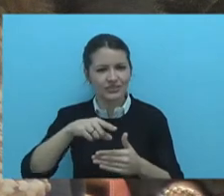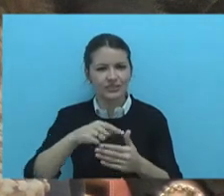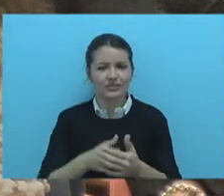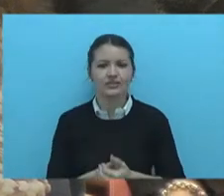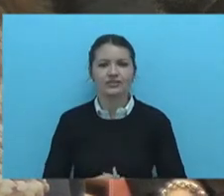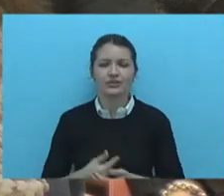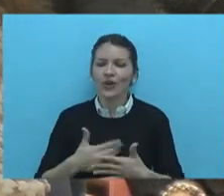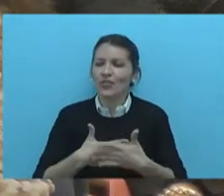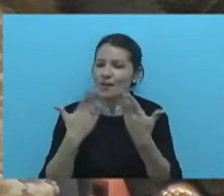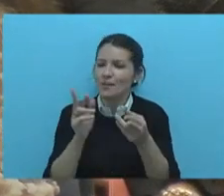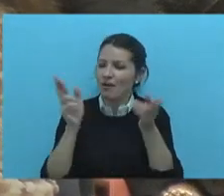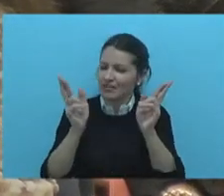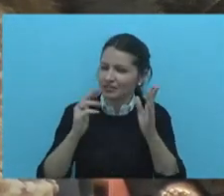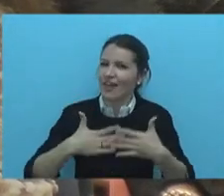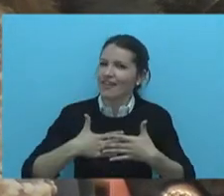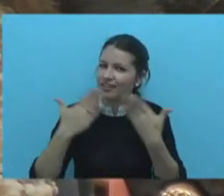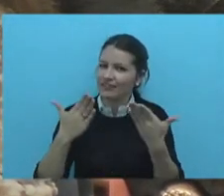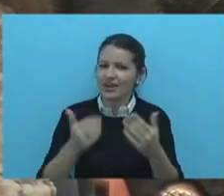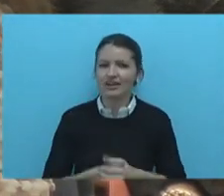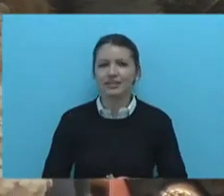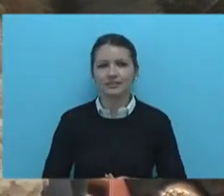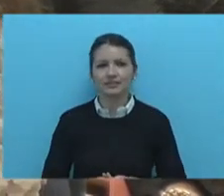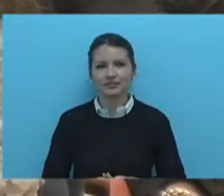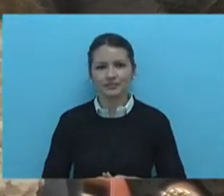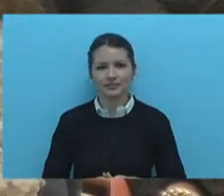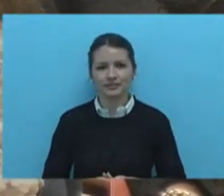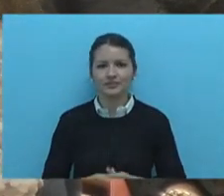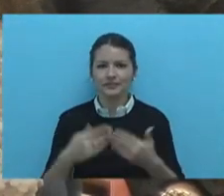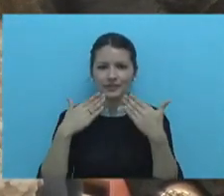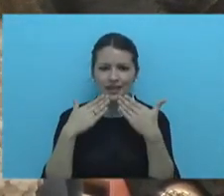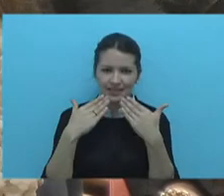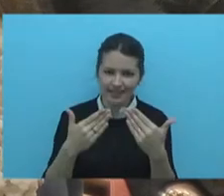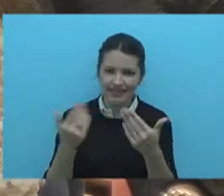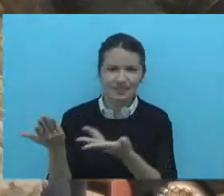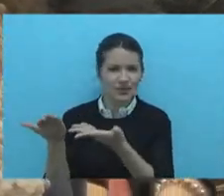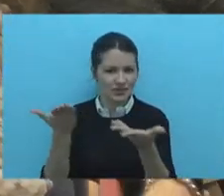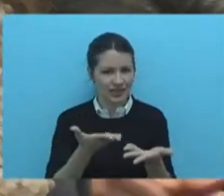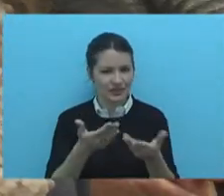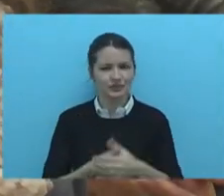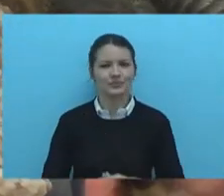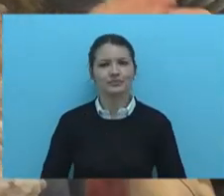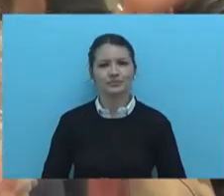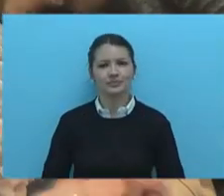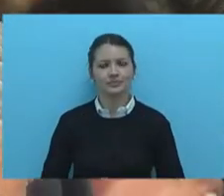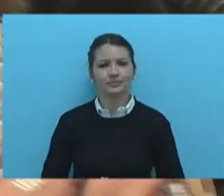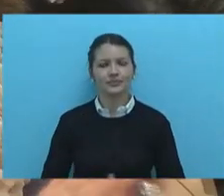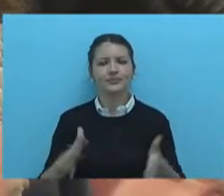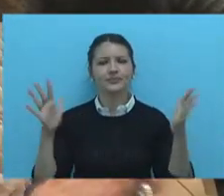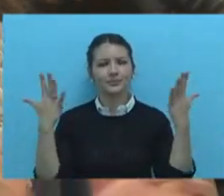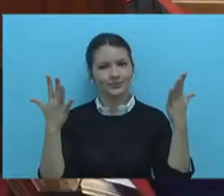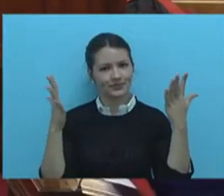este caso como docente estoy disfrutando el acompañarlos a ustedes. Así que muchísimas gracias por la invitación. Bueno.